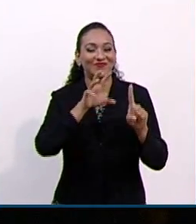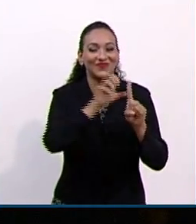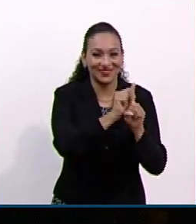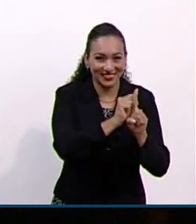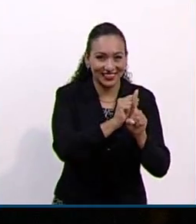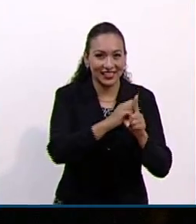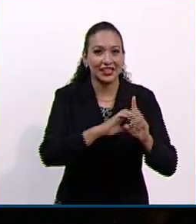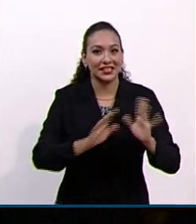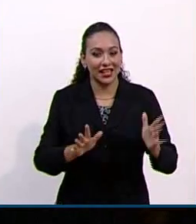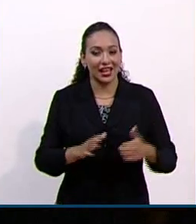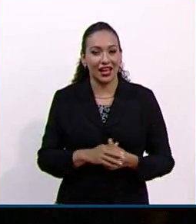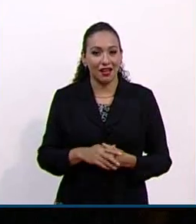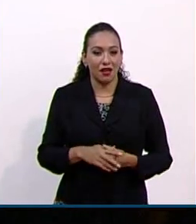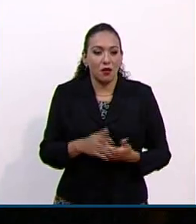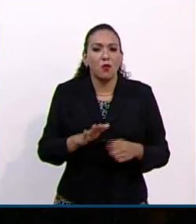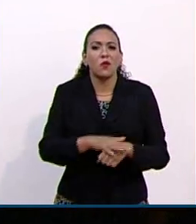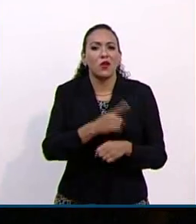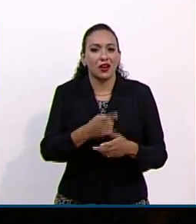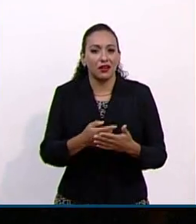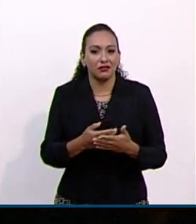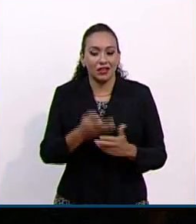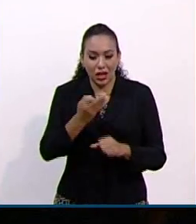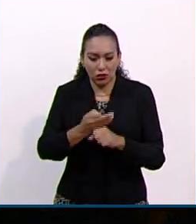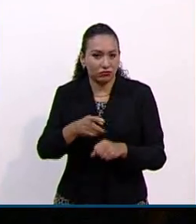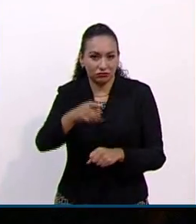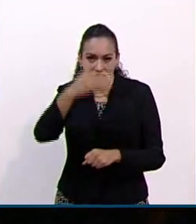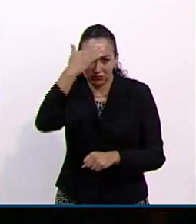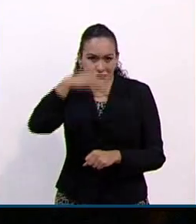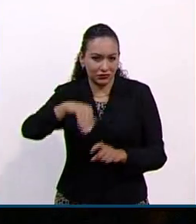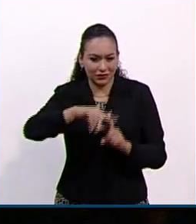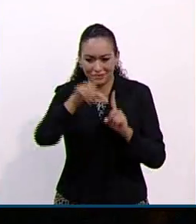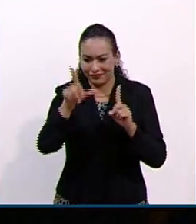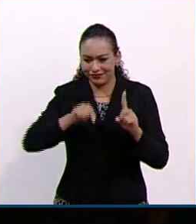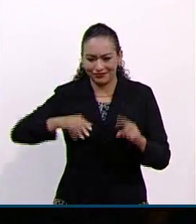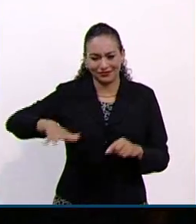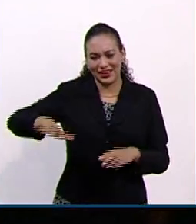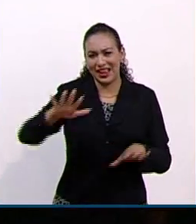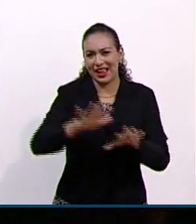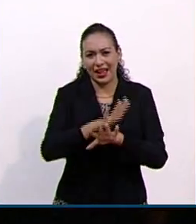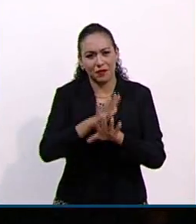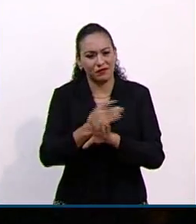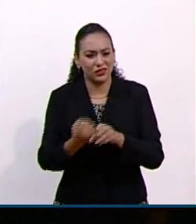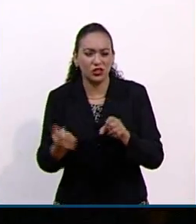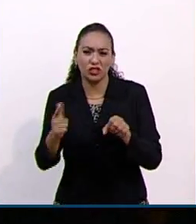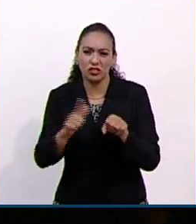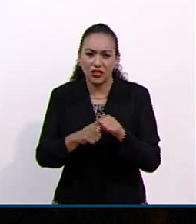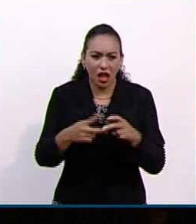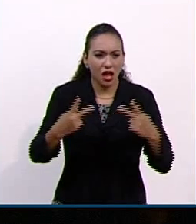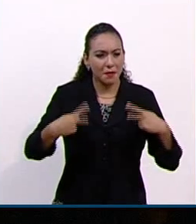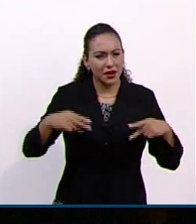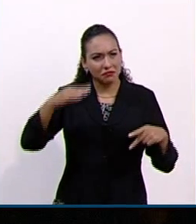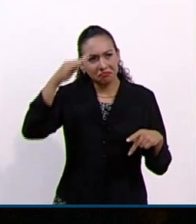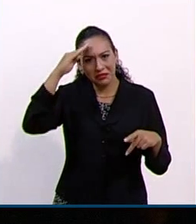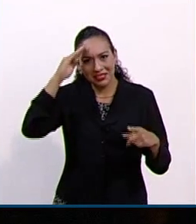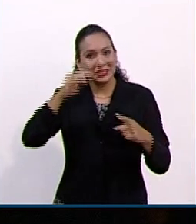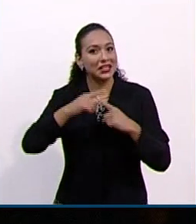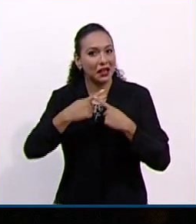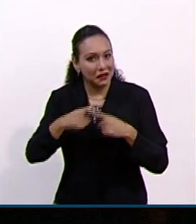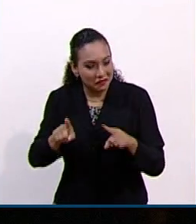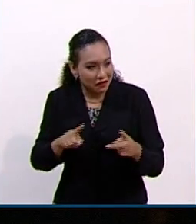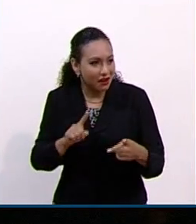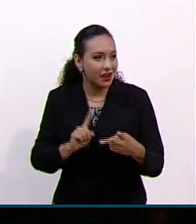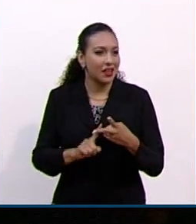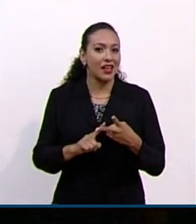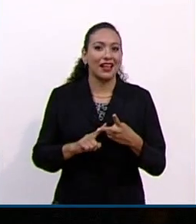justamente estamos viviendo cambios sociales, cambios estructurales, cambios de pensamiento y